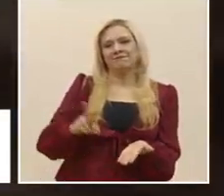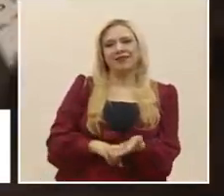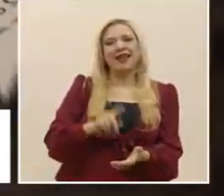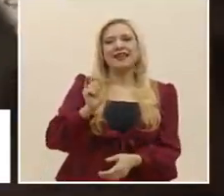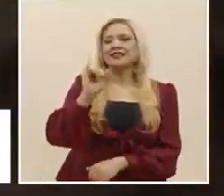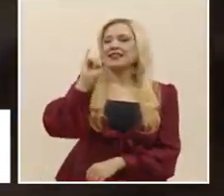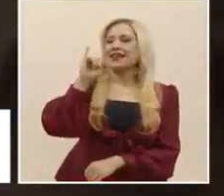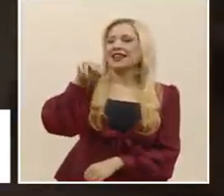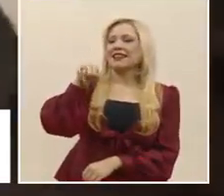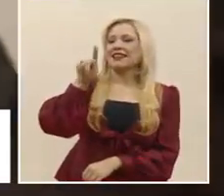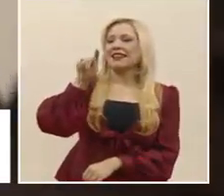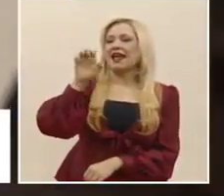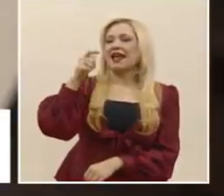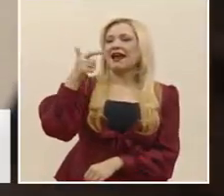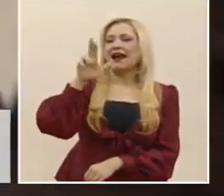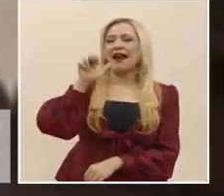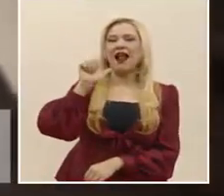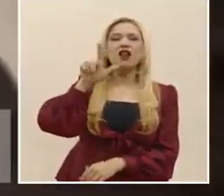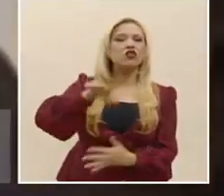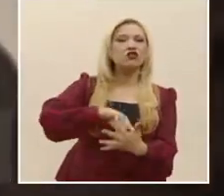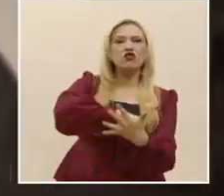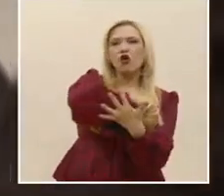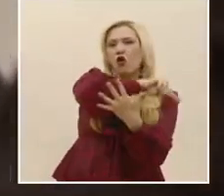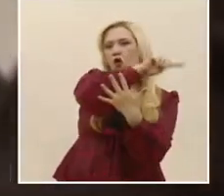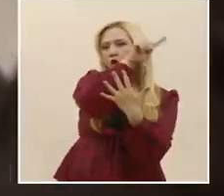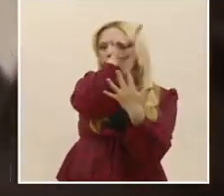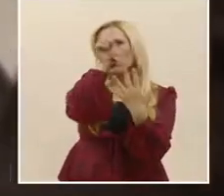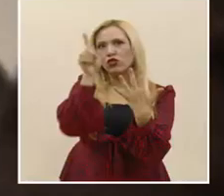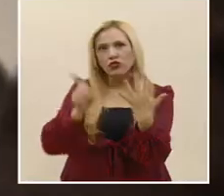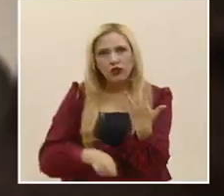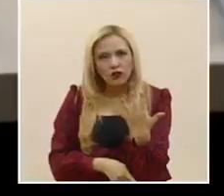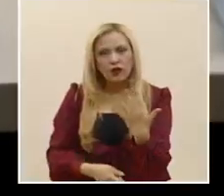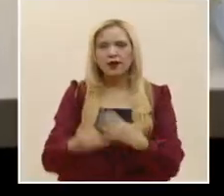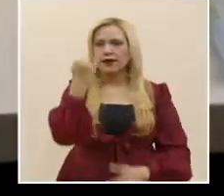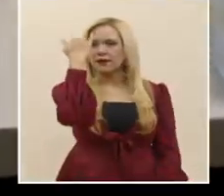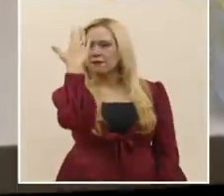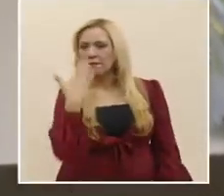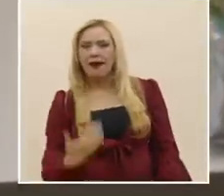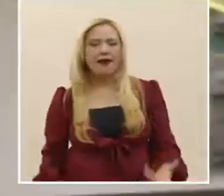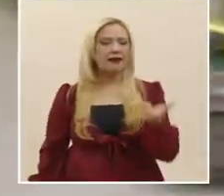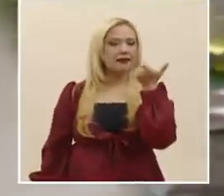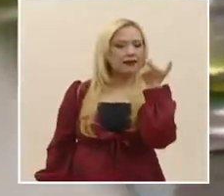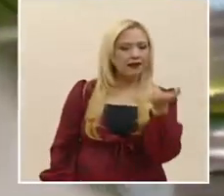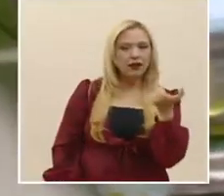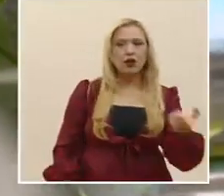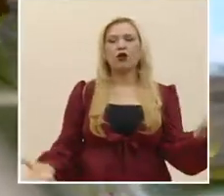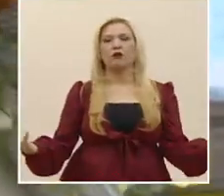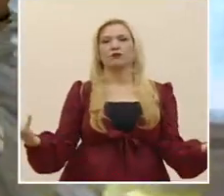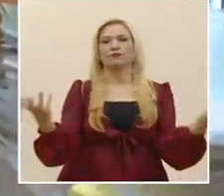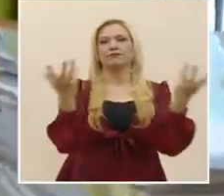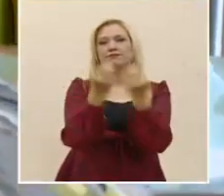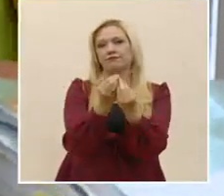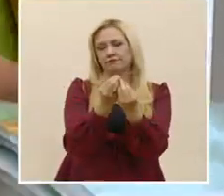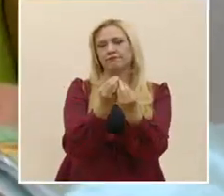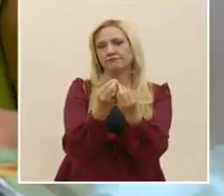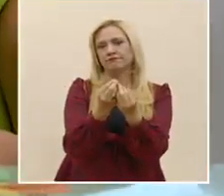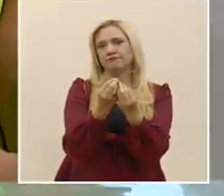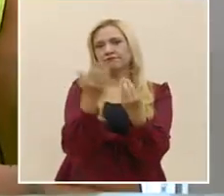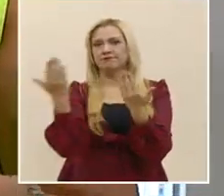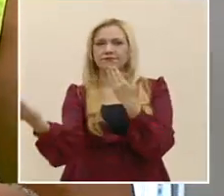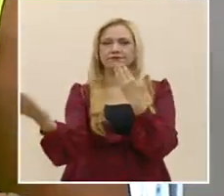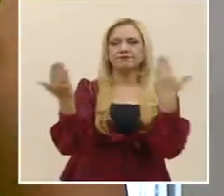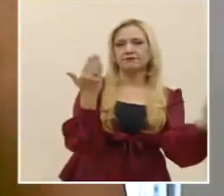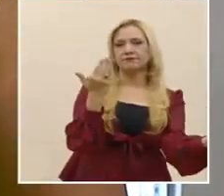reparación integral del daño, misma que establece que la reparación del daño material penal tiene una comprensión dual, pues por un